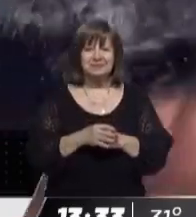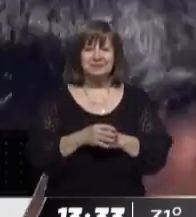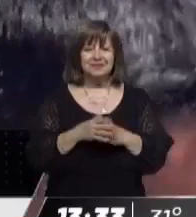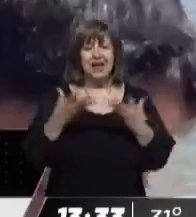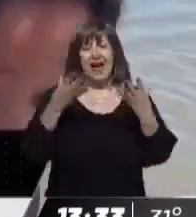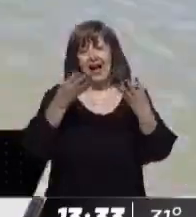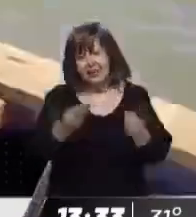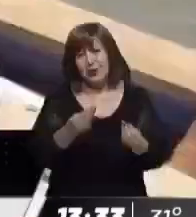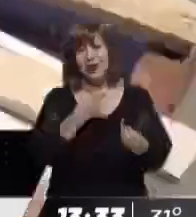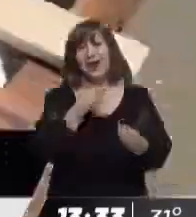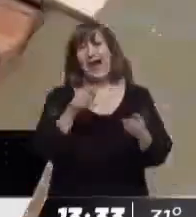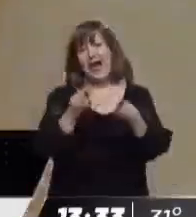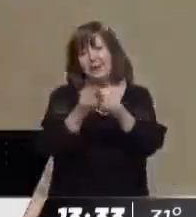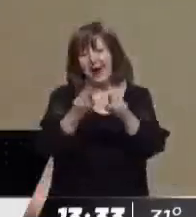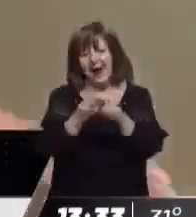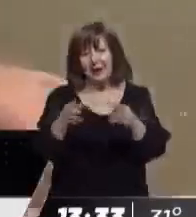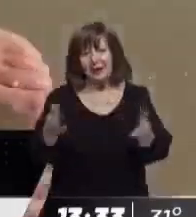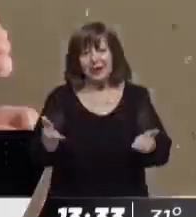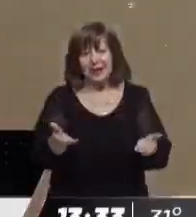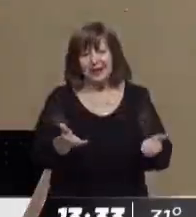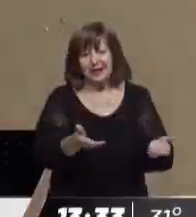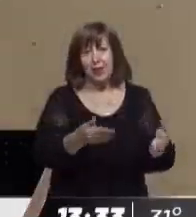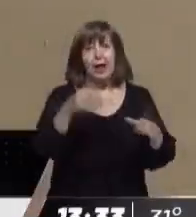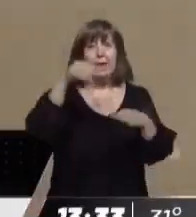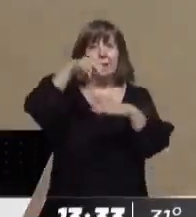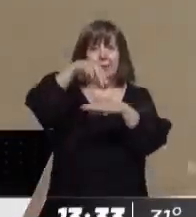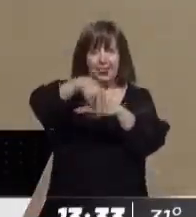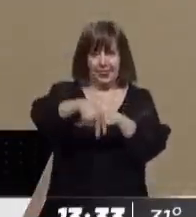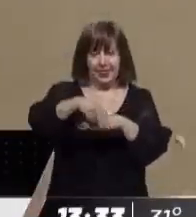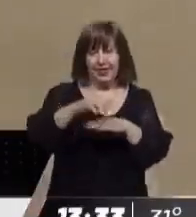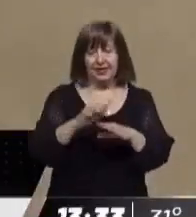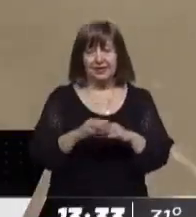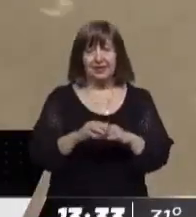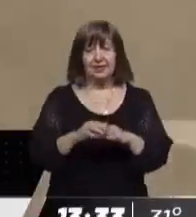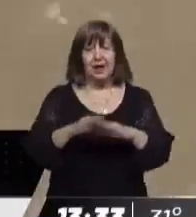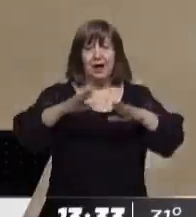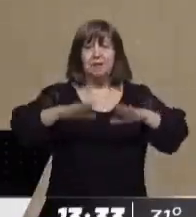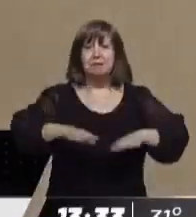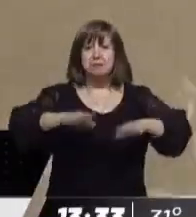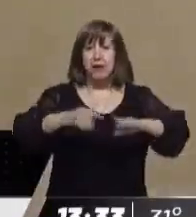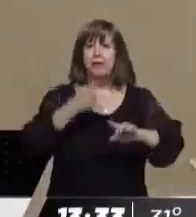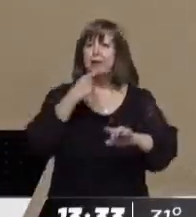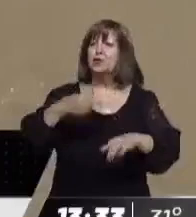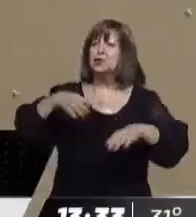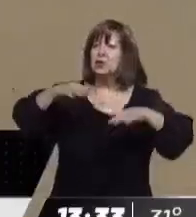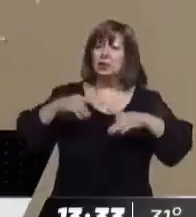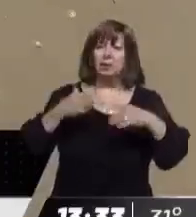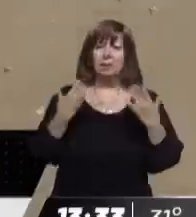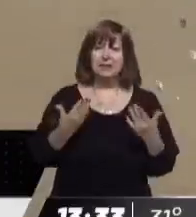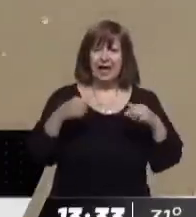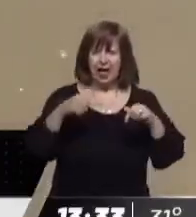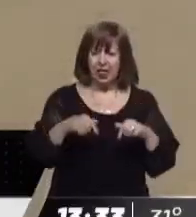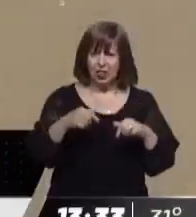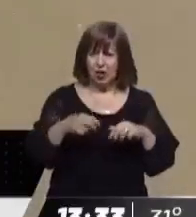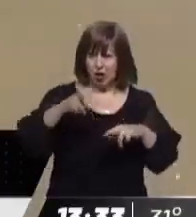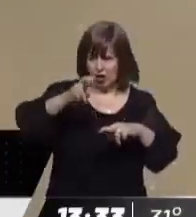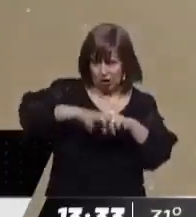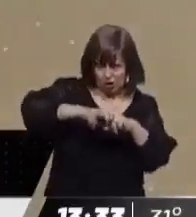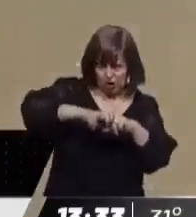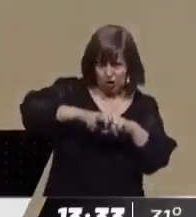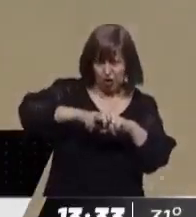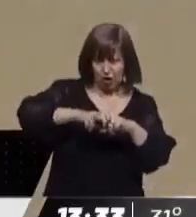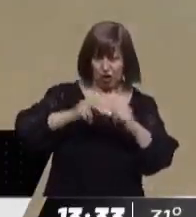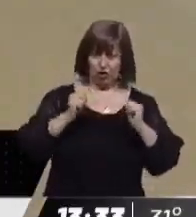en la Laguna del Rosario. Julián, ¿qué peso aguanta? Sí, es buena pregunta. ¿Qué peso aguanta? Dice Sergio, porque acá tenemos...